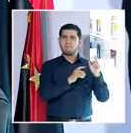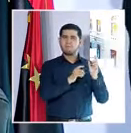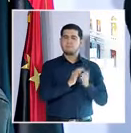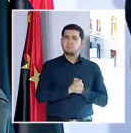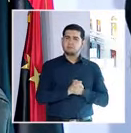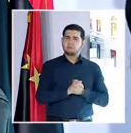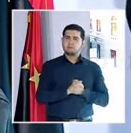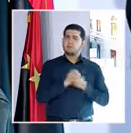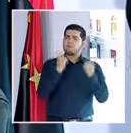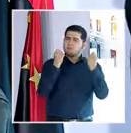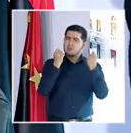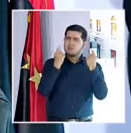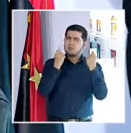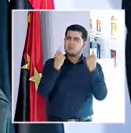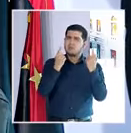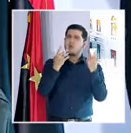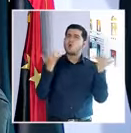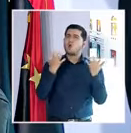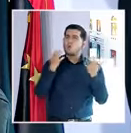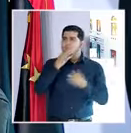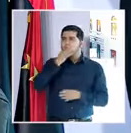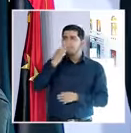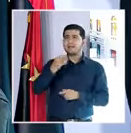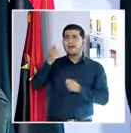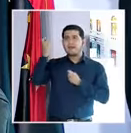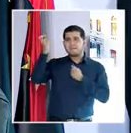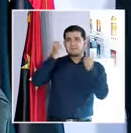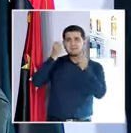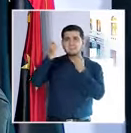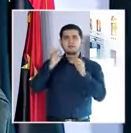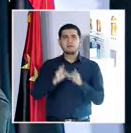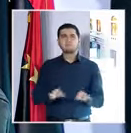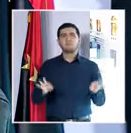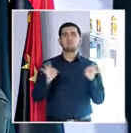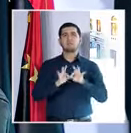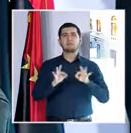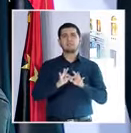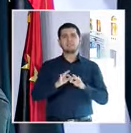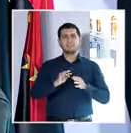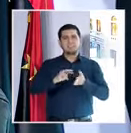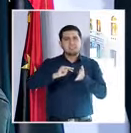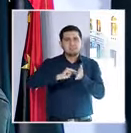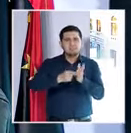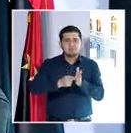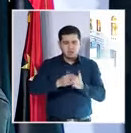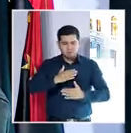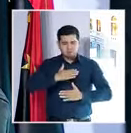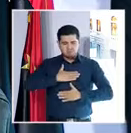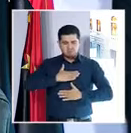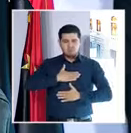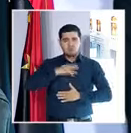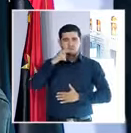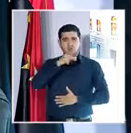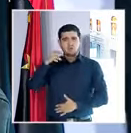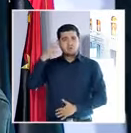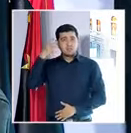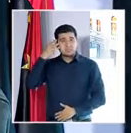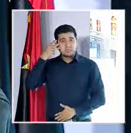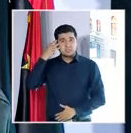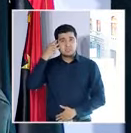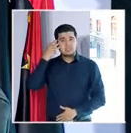entendía realmente lo estratégico y lo importante que es para nosotros, para ese sueño, que el